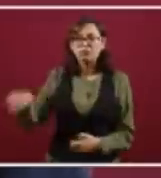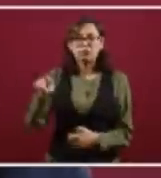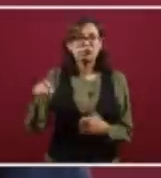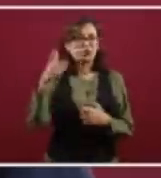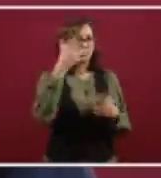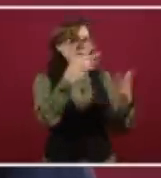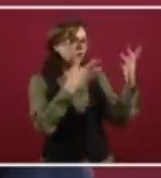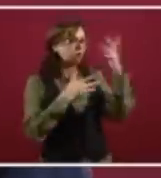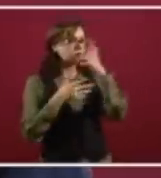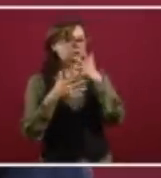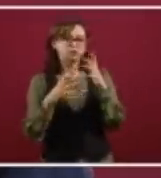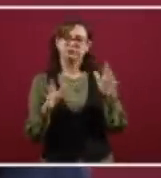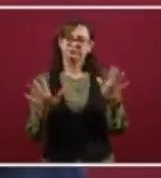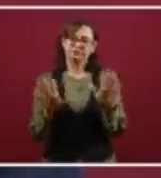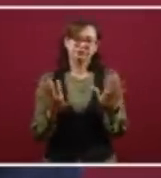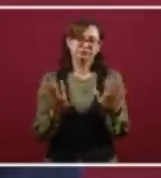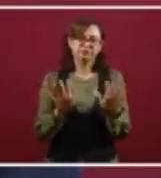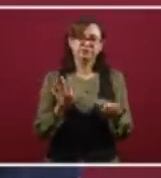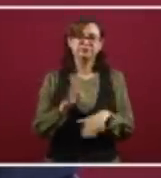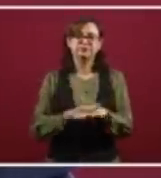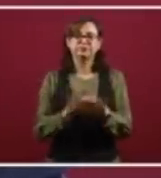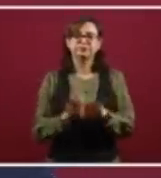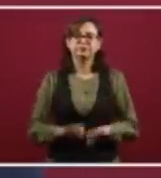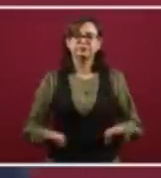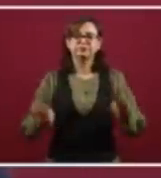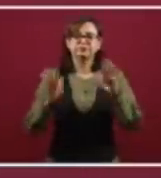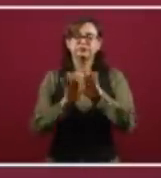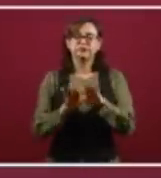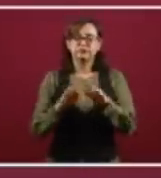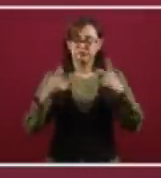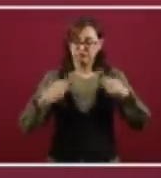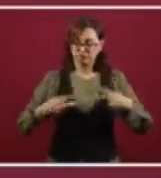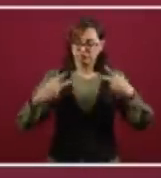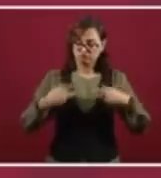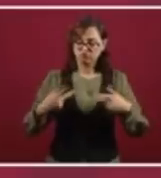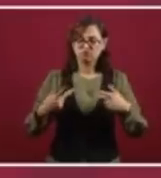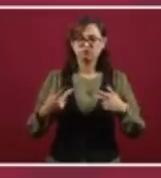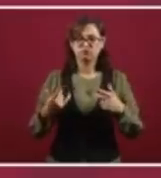porque lo más importante de un revolucionario